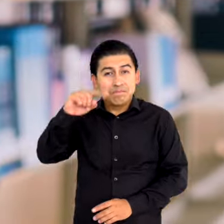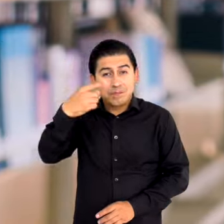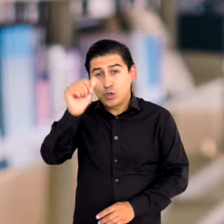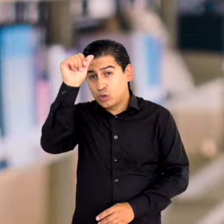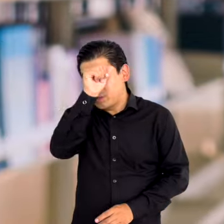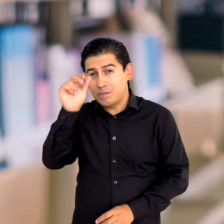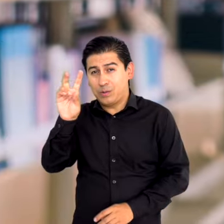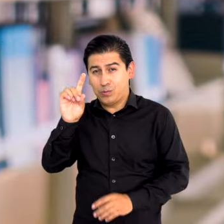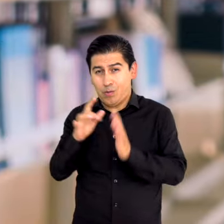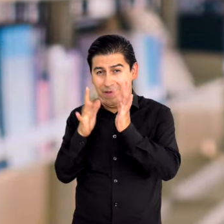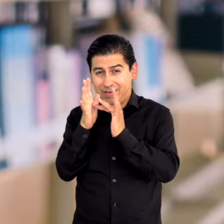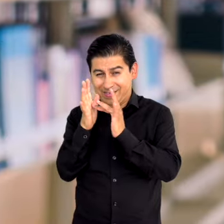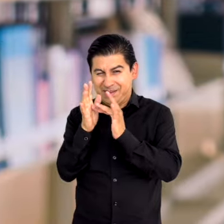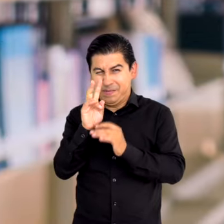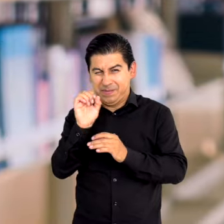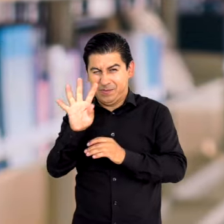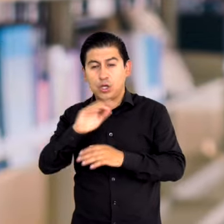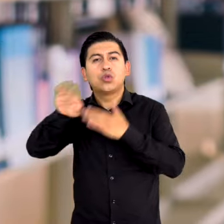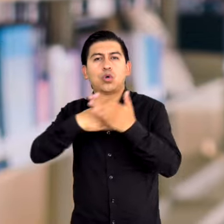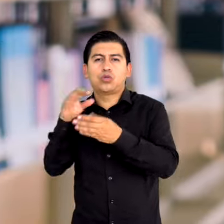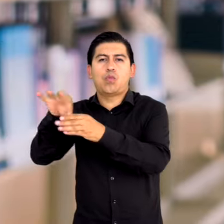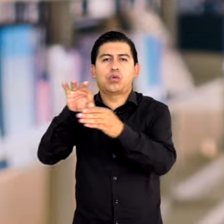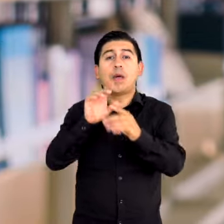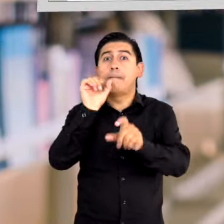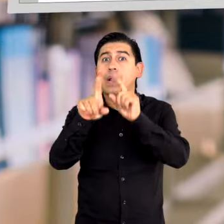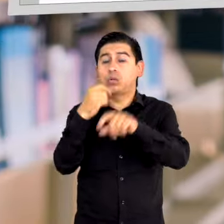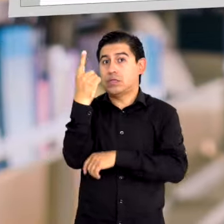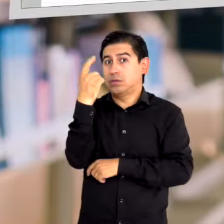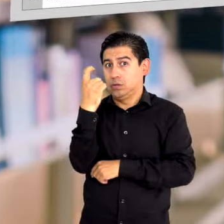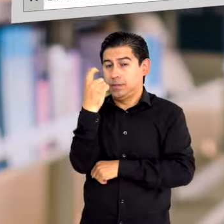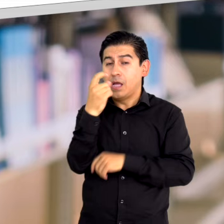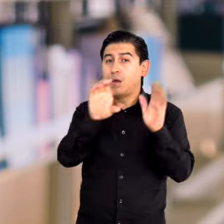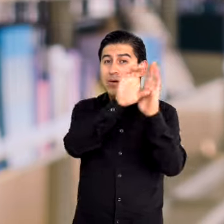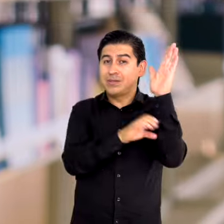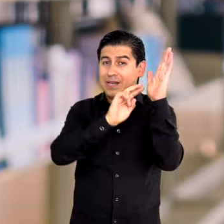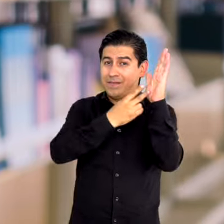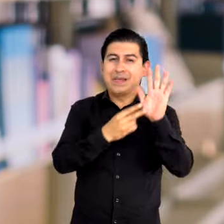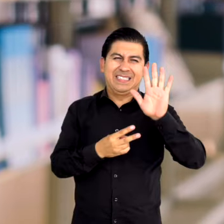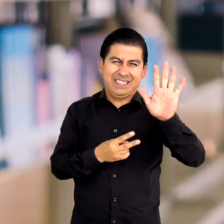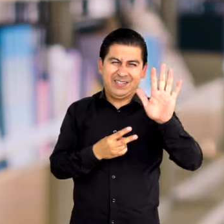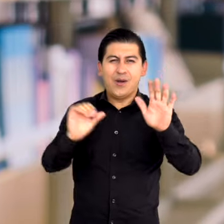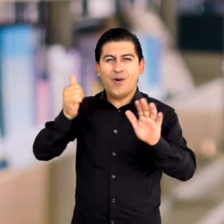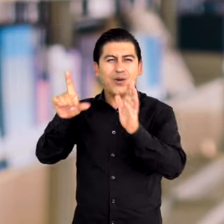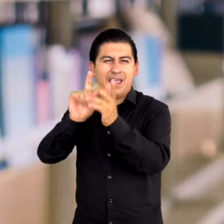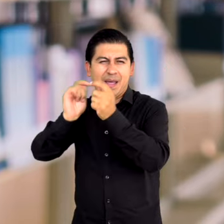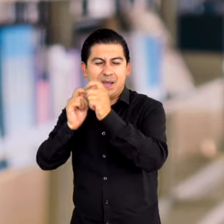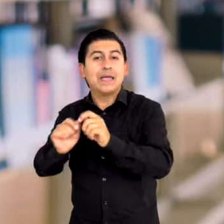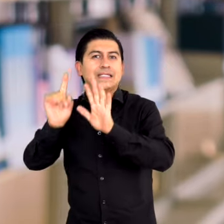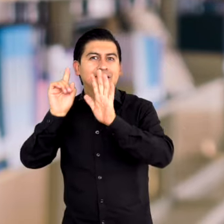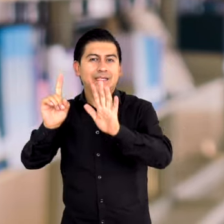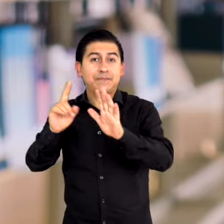El próximo domingo 21 de abril de 2024 debemos pronunciarnos sobre 11 preguntas, 5 de referéndum y 6 de consulta